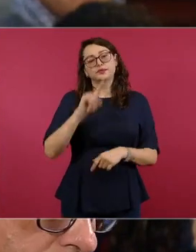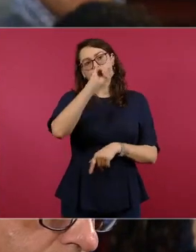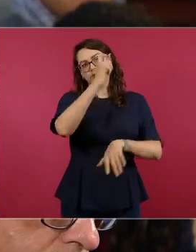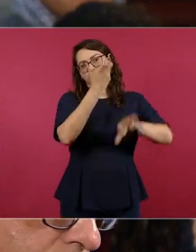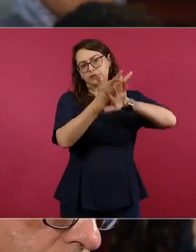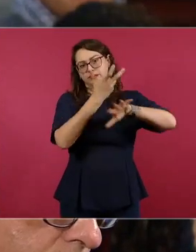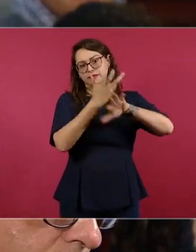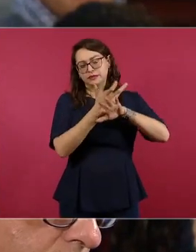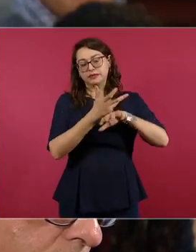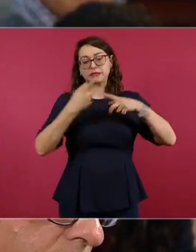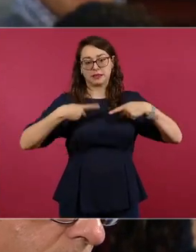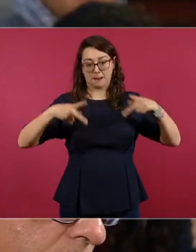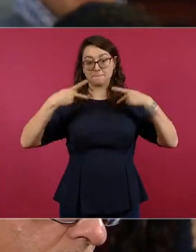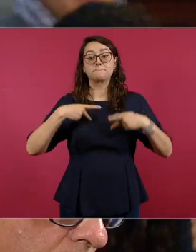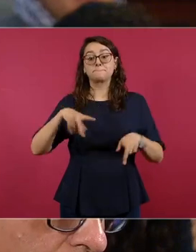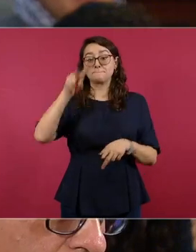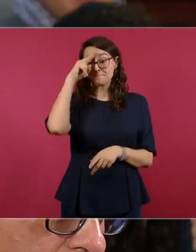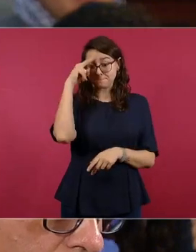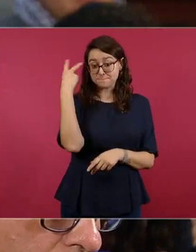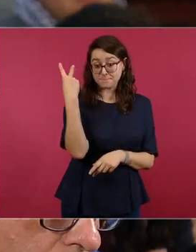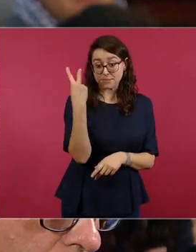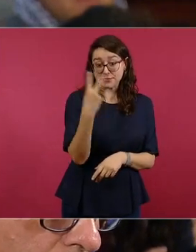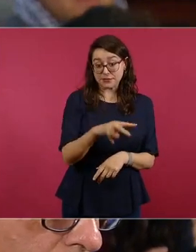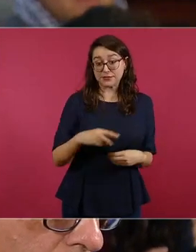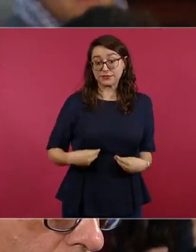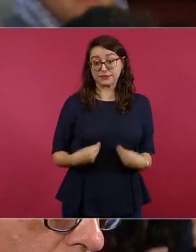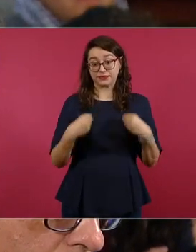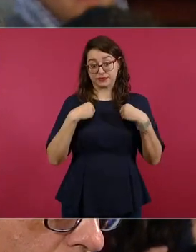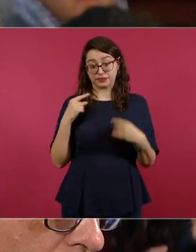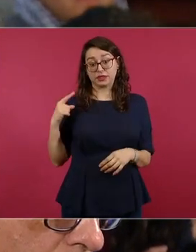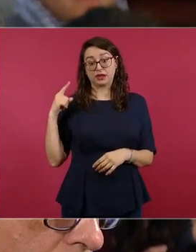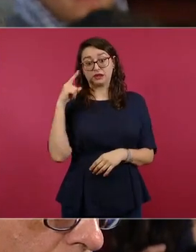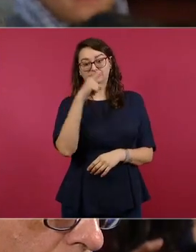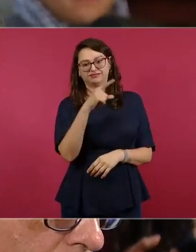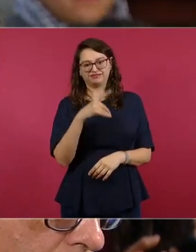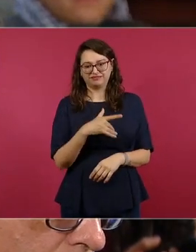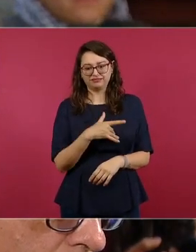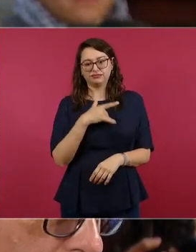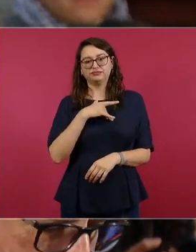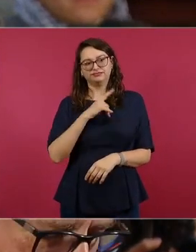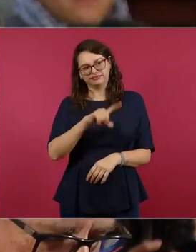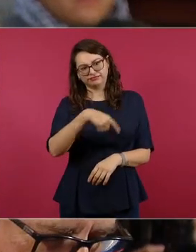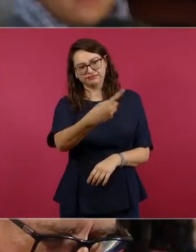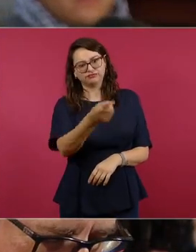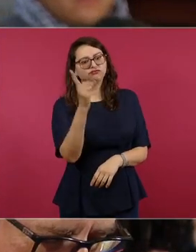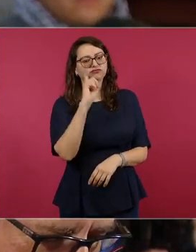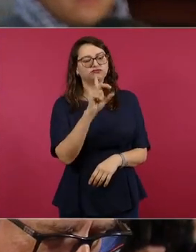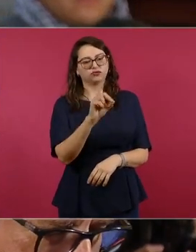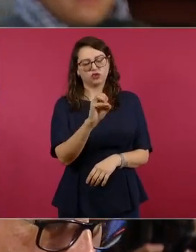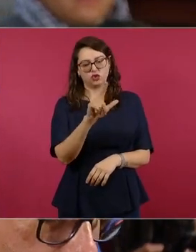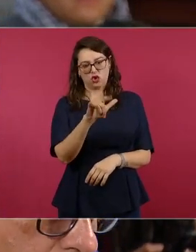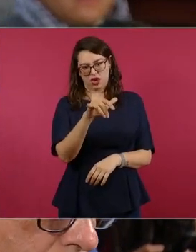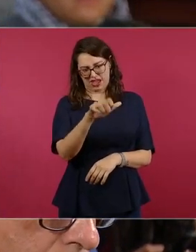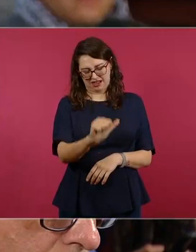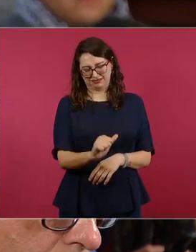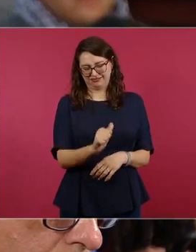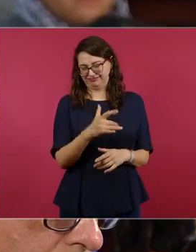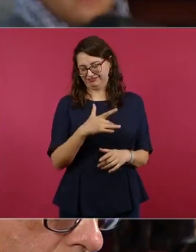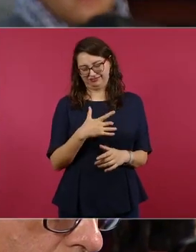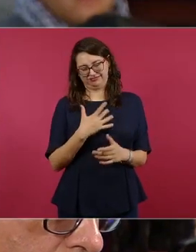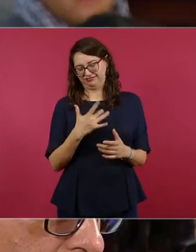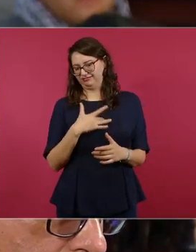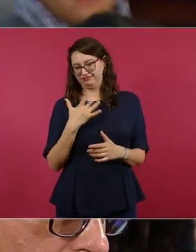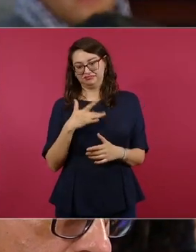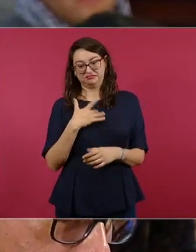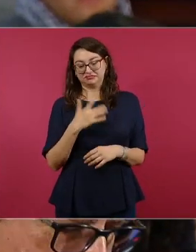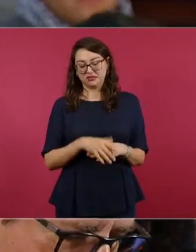reflexión que hacíamos en relación a estos escritos de Dole Esteves, entrevistamos al diputado